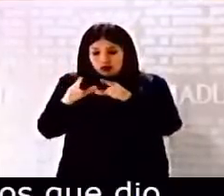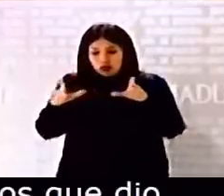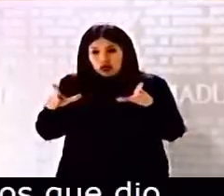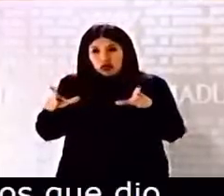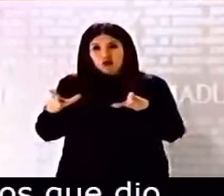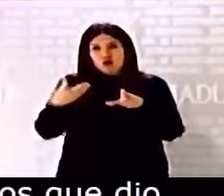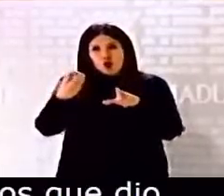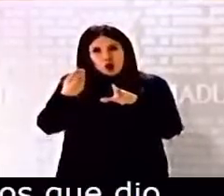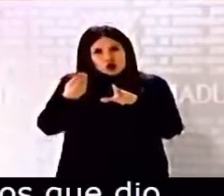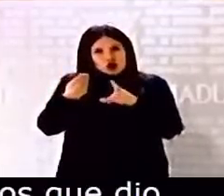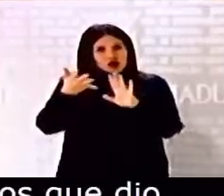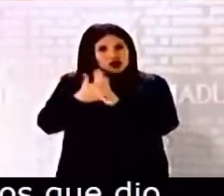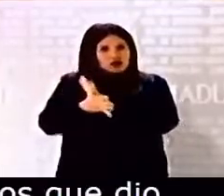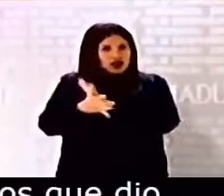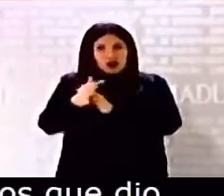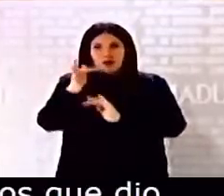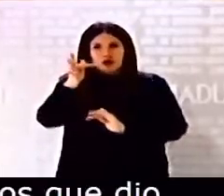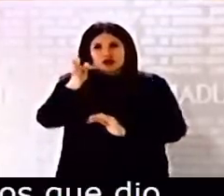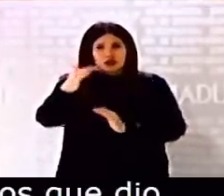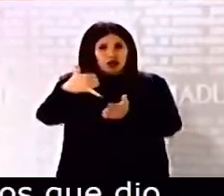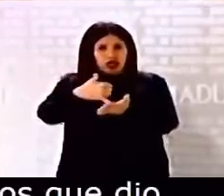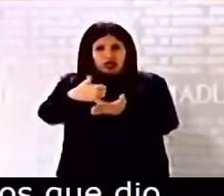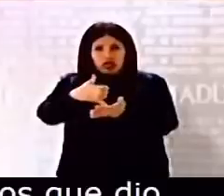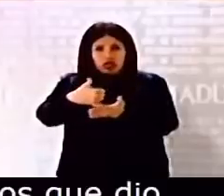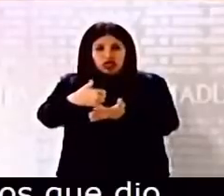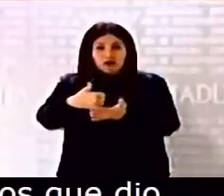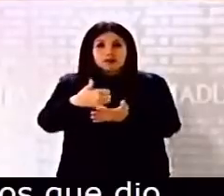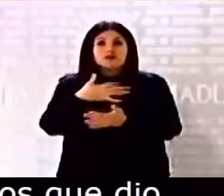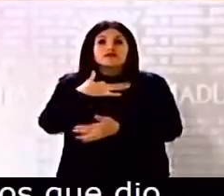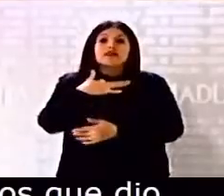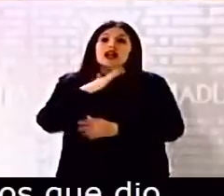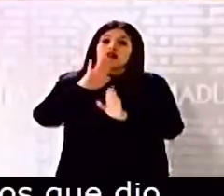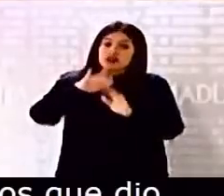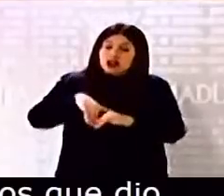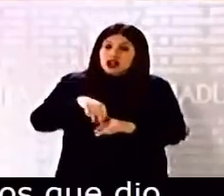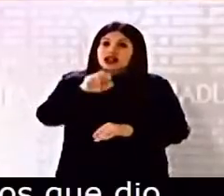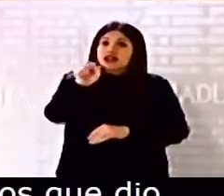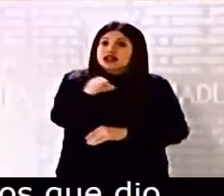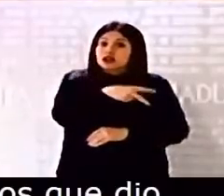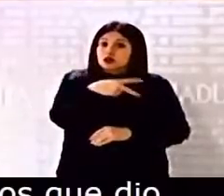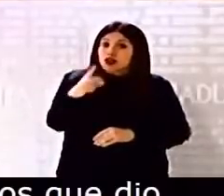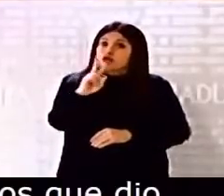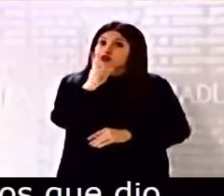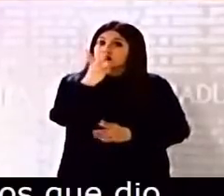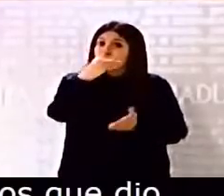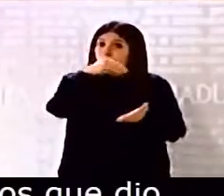positivos, que el resultado de las segundas PCRs era